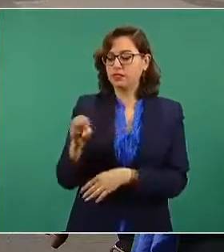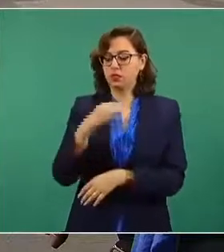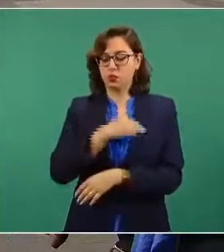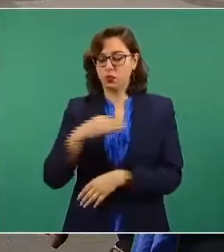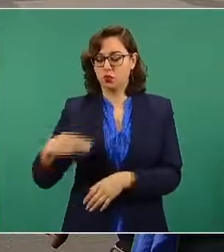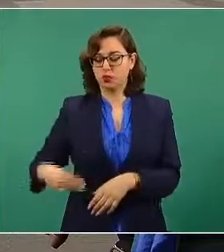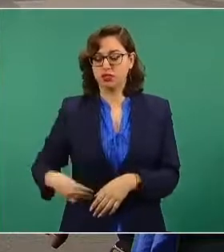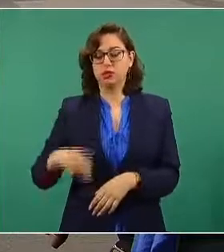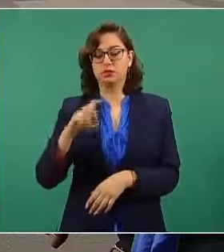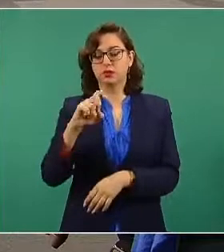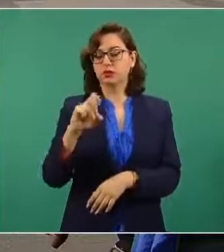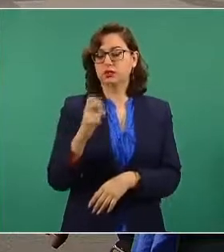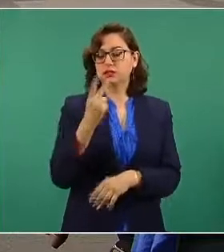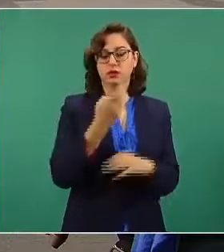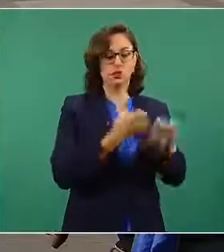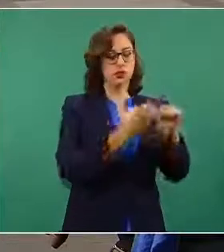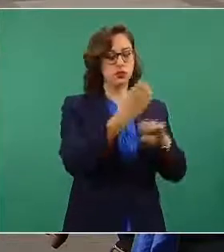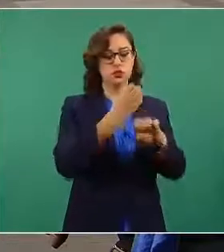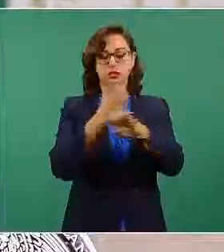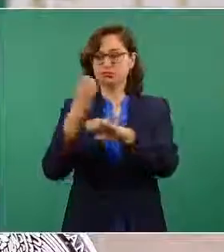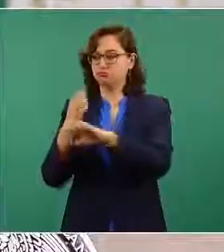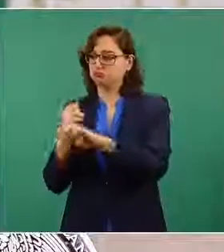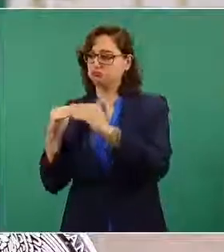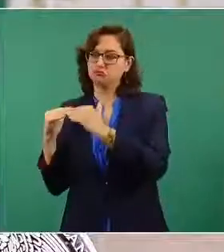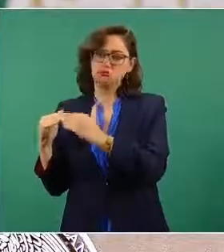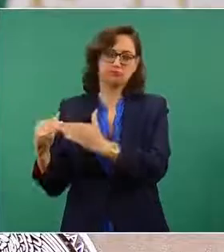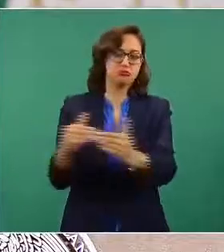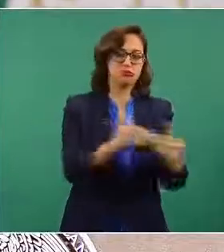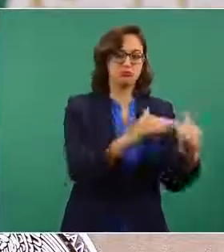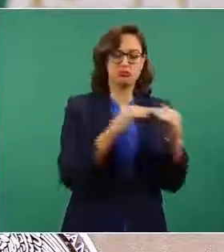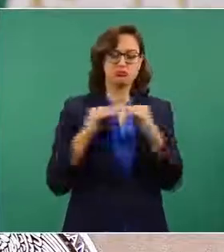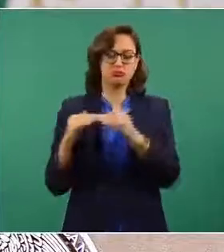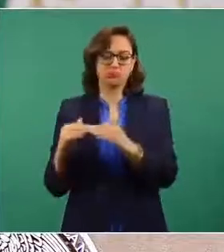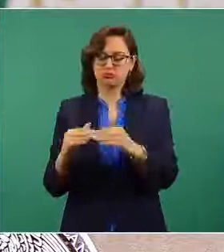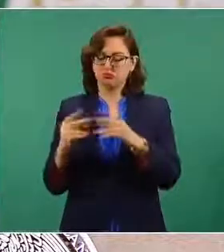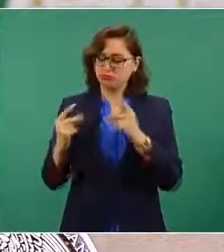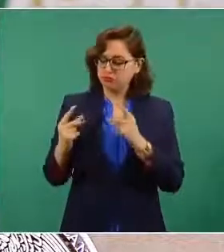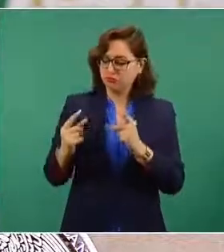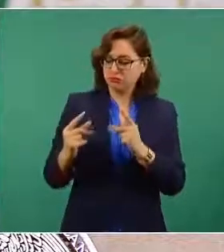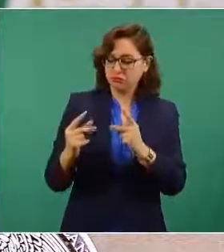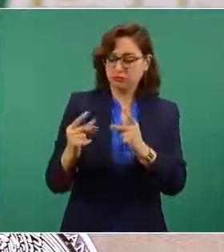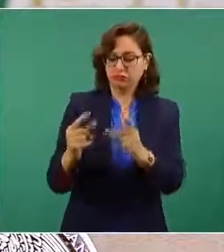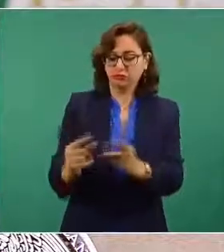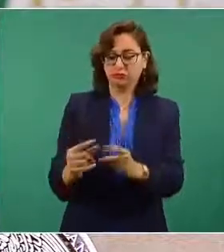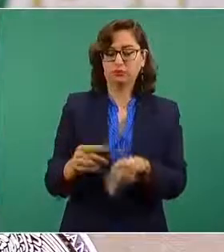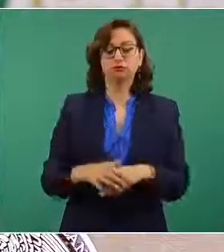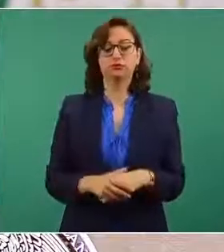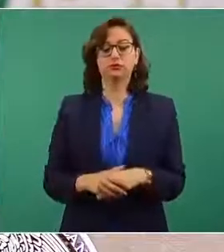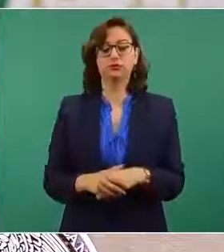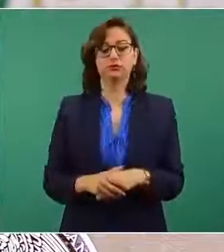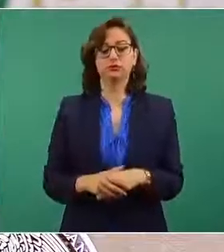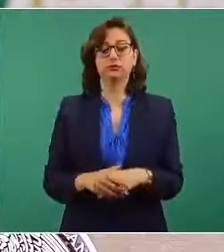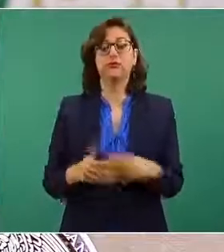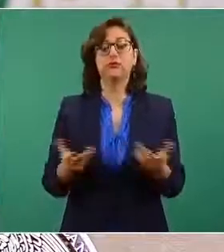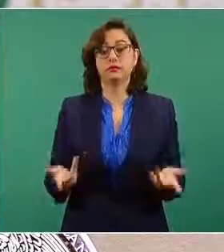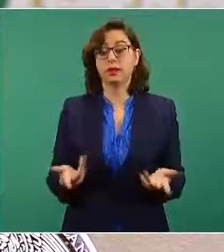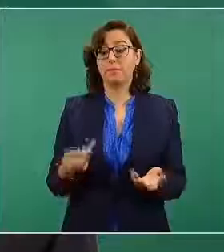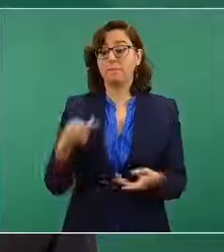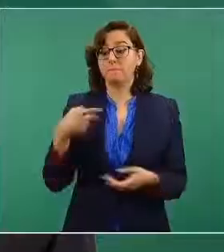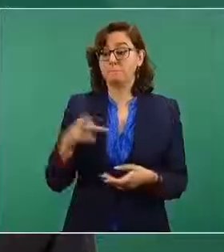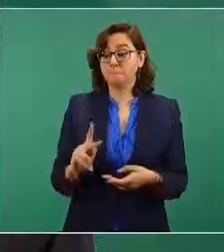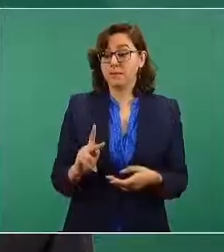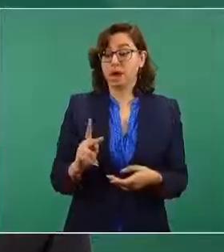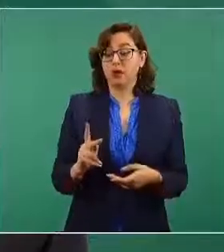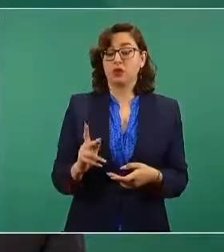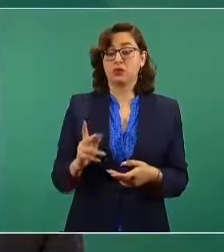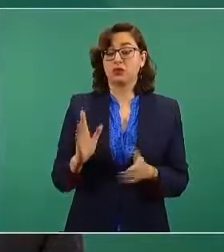en las 32 entidades federativas por igual. Cuando estamos ya en zonas urbanas, que es lo que empezó en